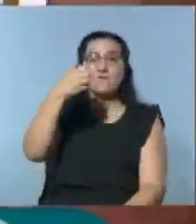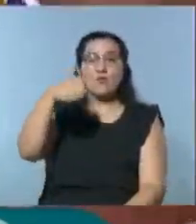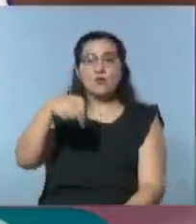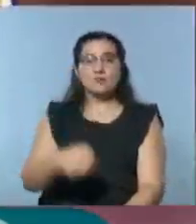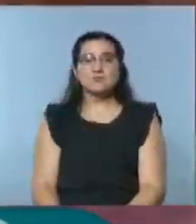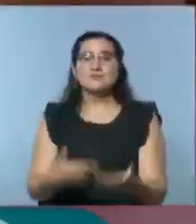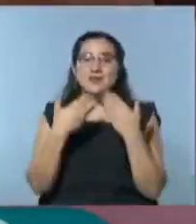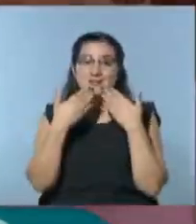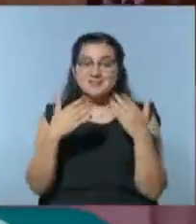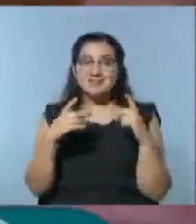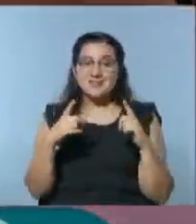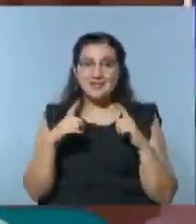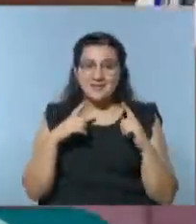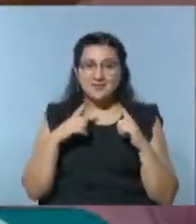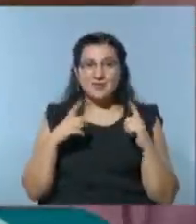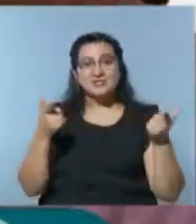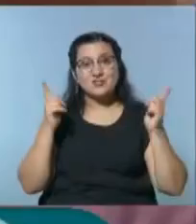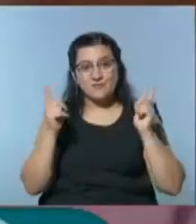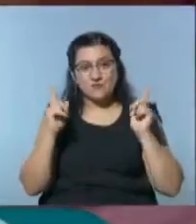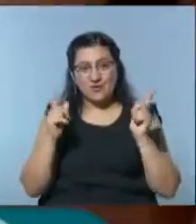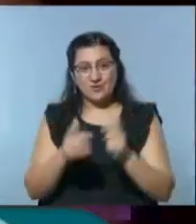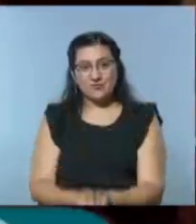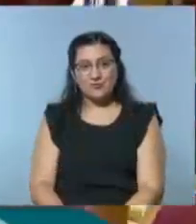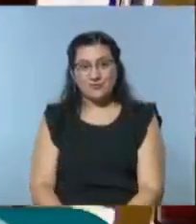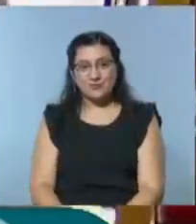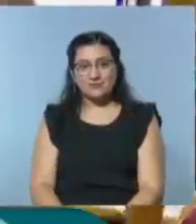gracias. Espero que hayan disfrutado como hemos